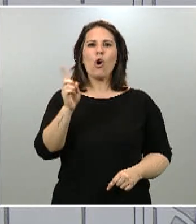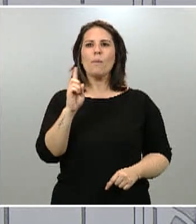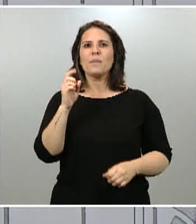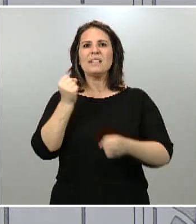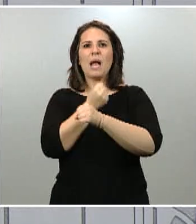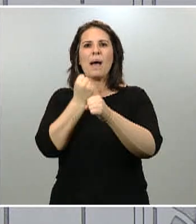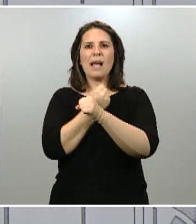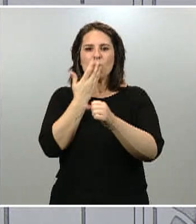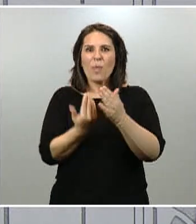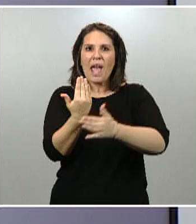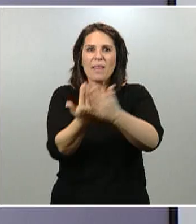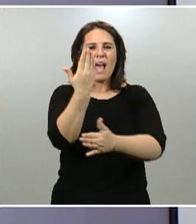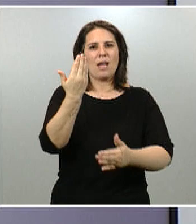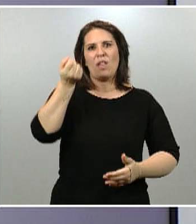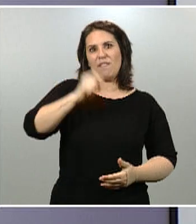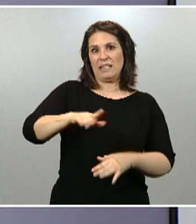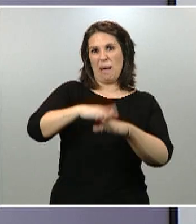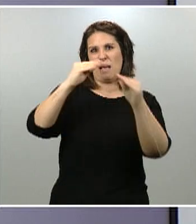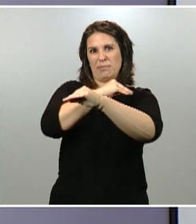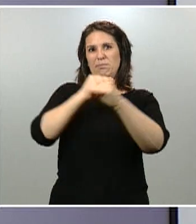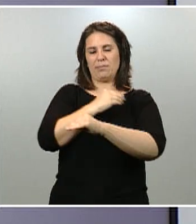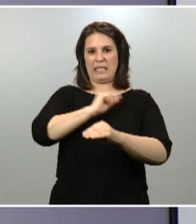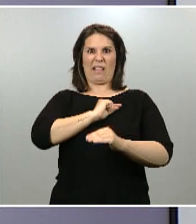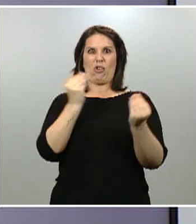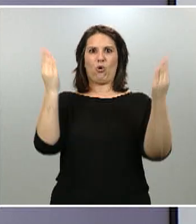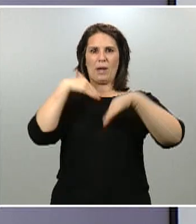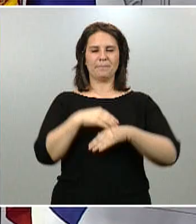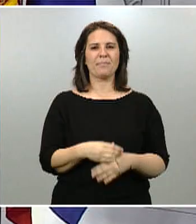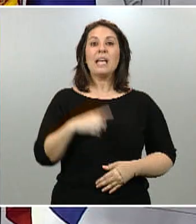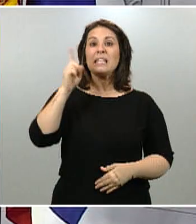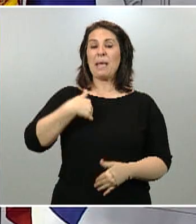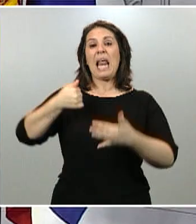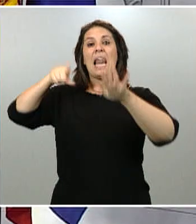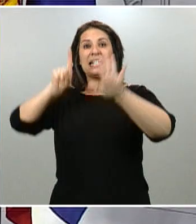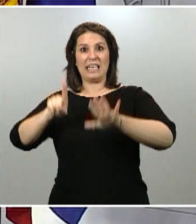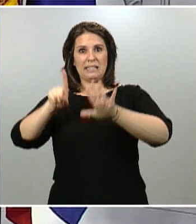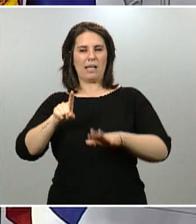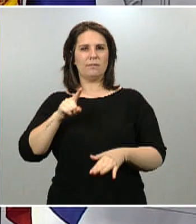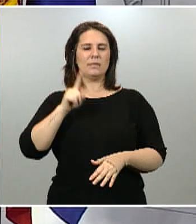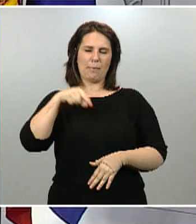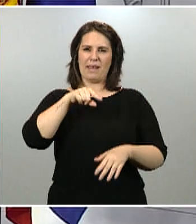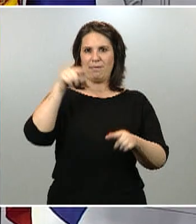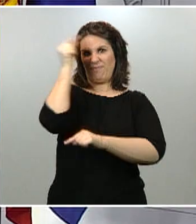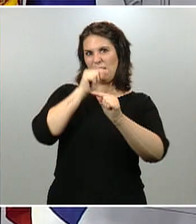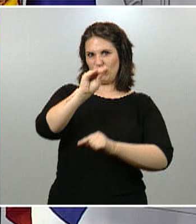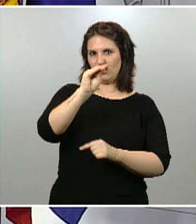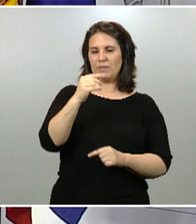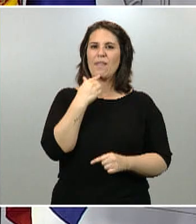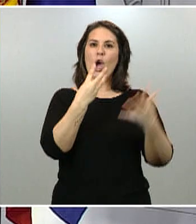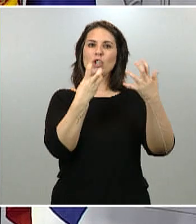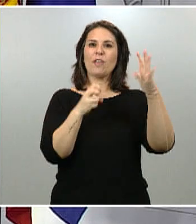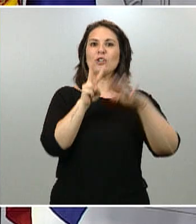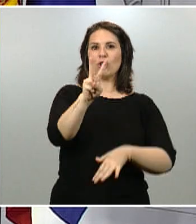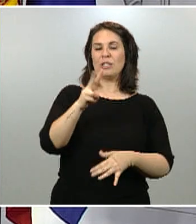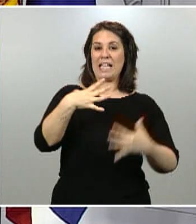día. El asunto de los datos lo enfoca La Sexta desde otra perspectiva. ¿Por qué hay 802 sanitarios nuevos contagiados